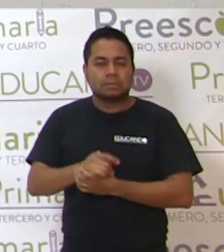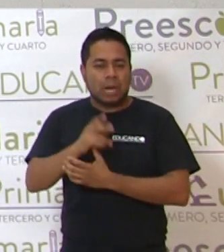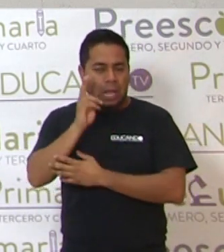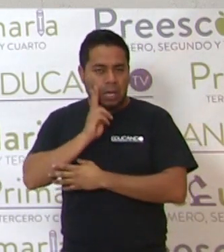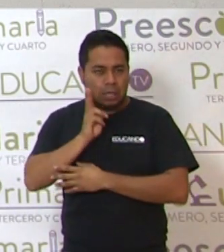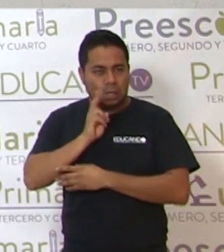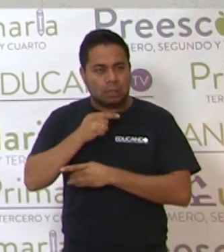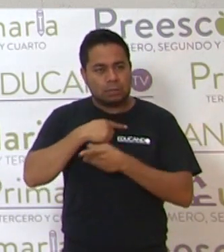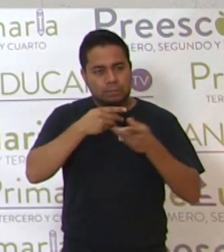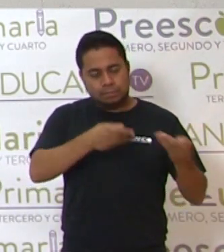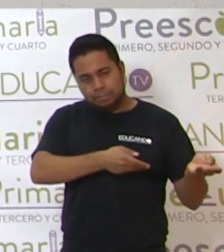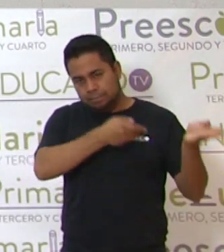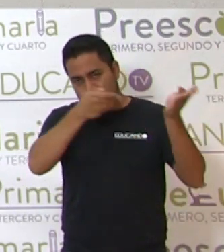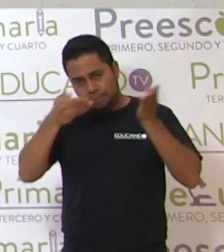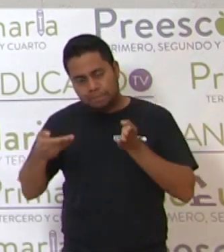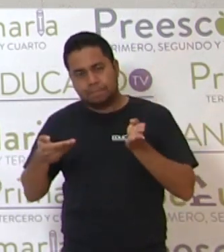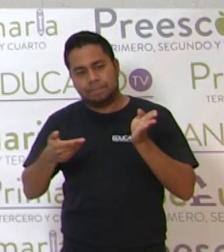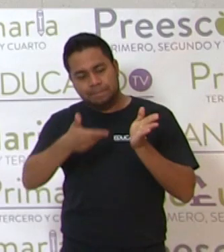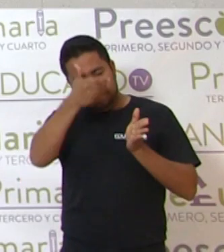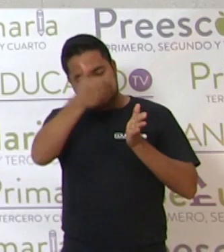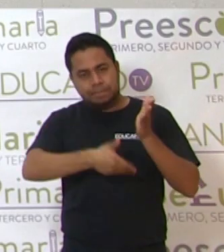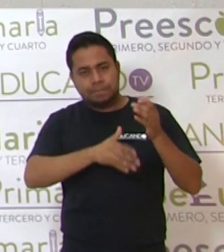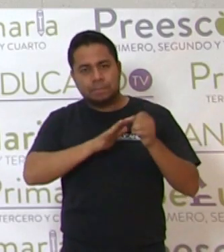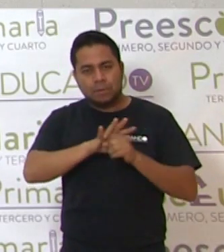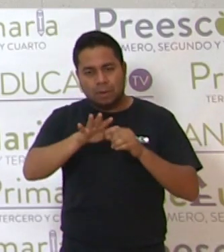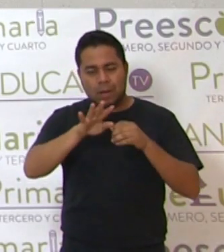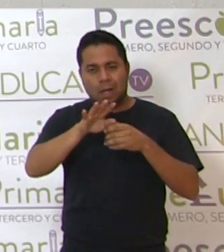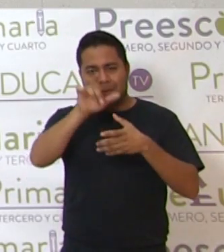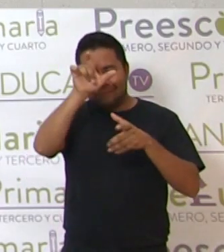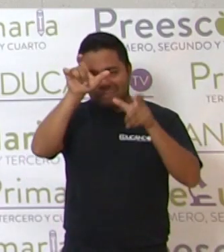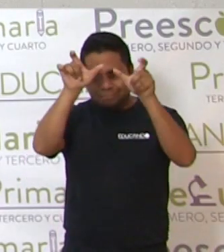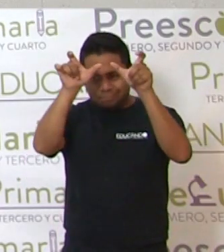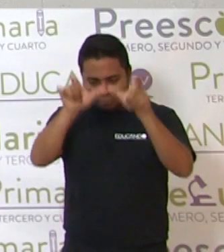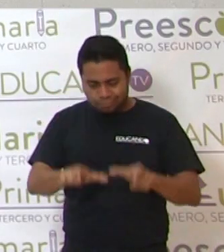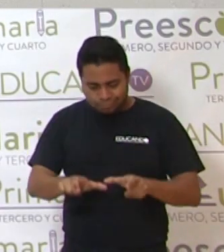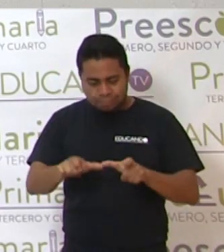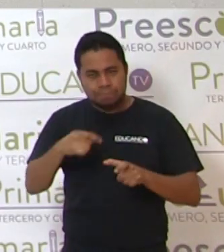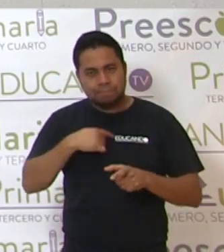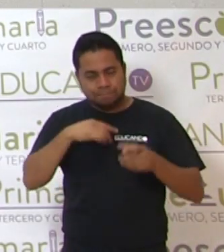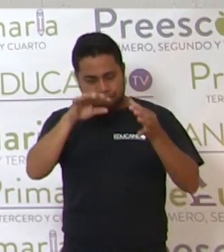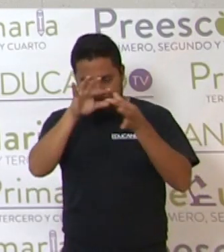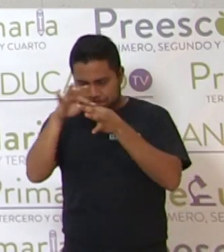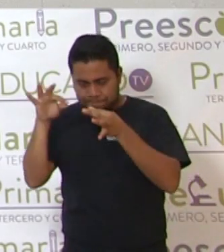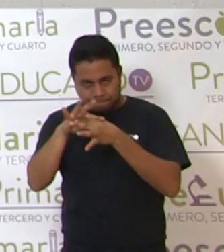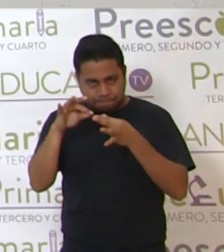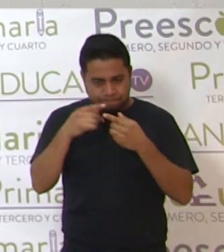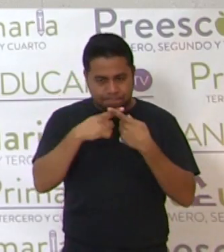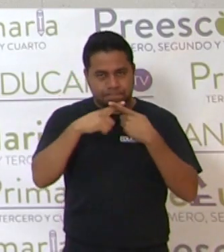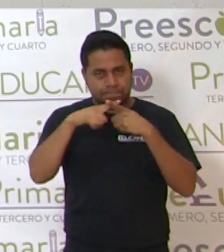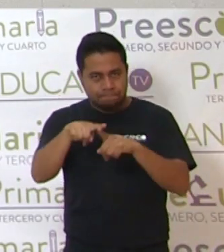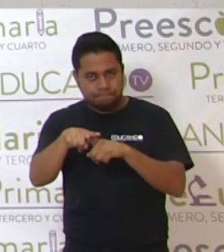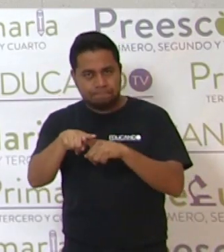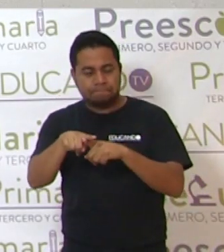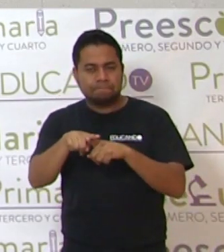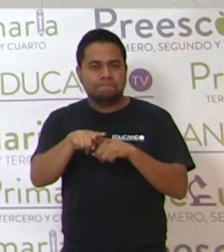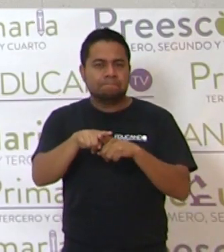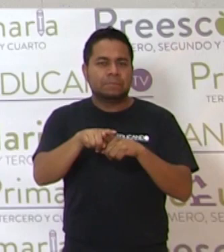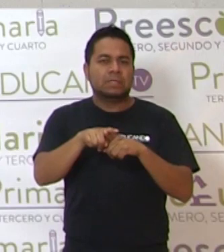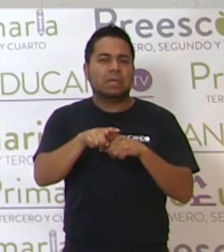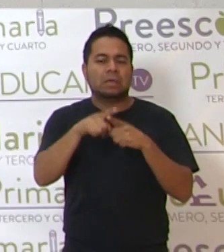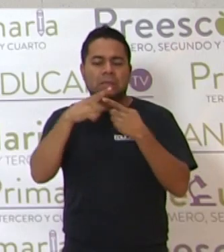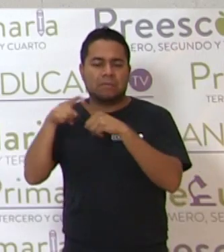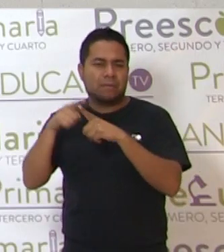te traigo un pequeño cuadrito en donde te voy a explicar diferentes corrientes de la poesía